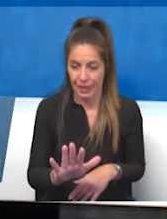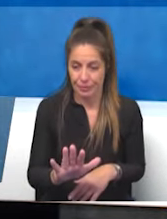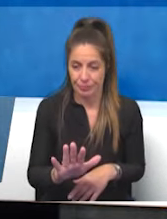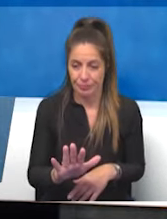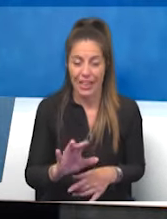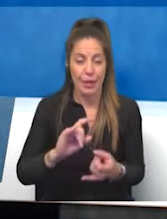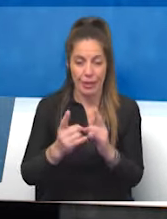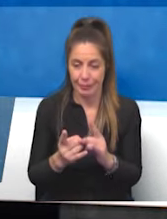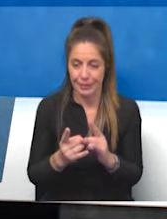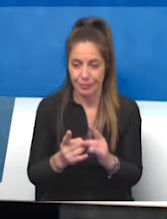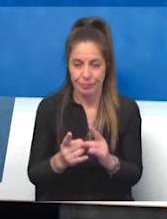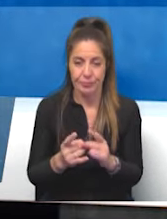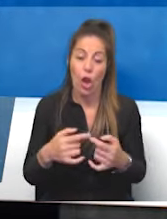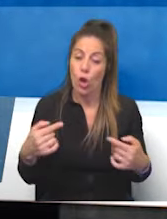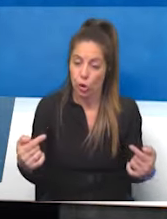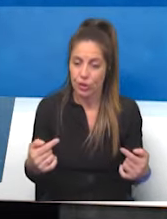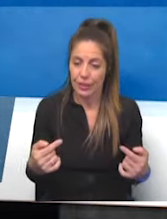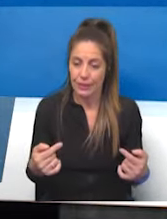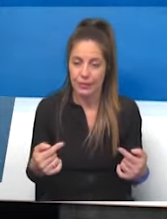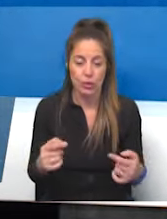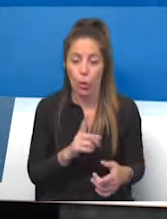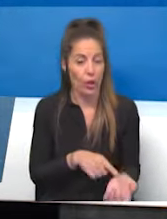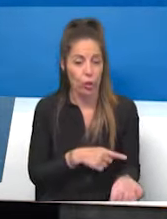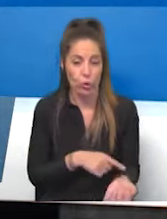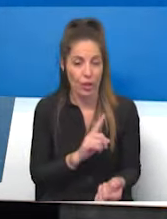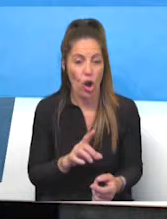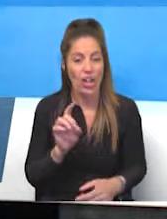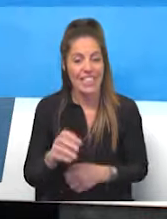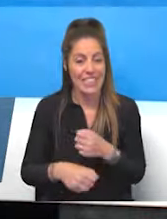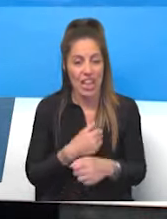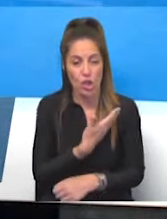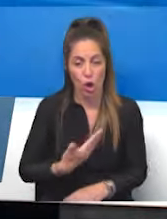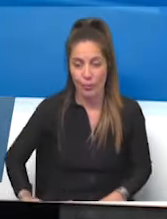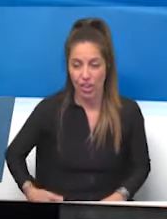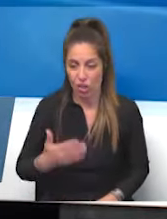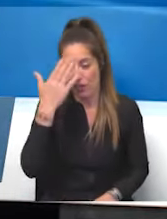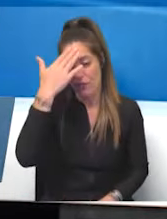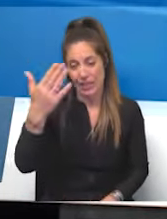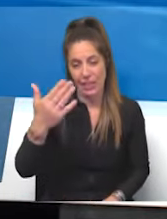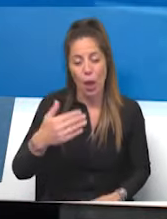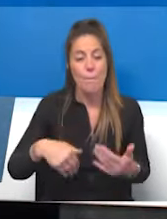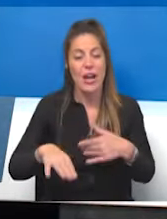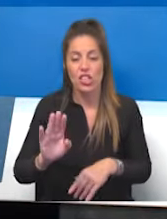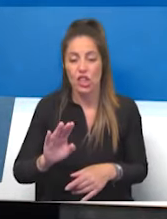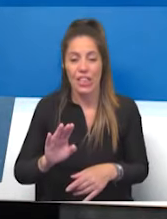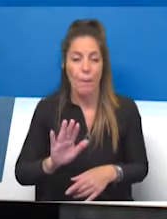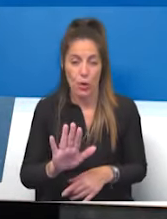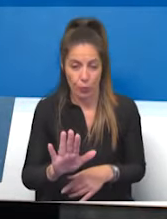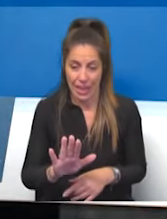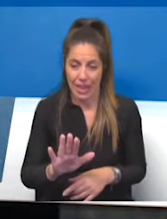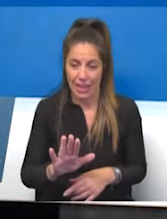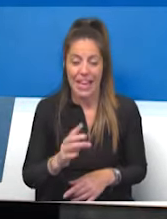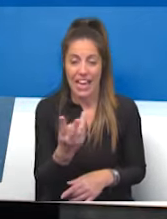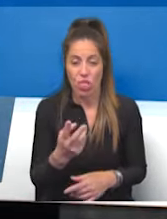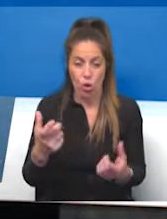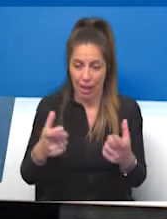en el parlamento cosa que no es costumbre porque los 15 años de gobierno del frente amplio fueron con mayoría propia en